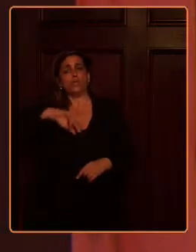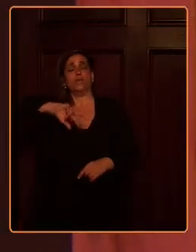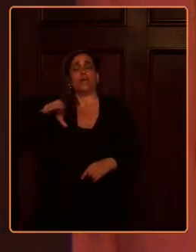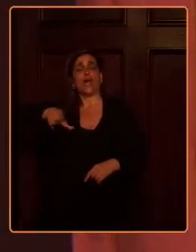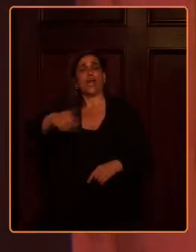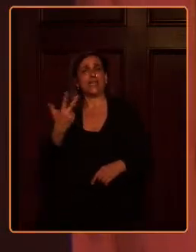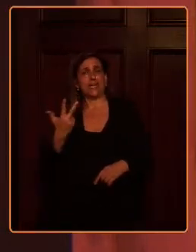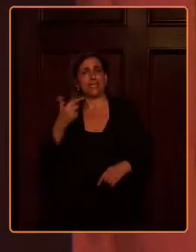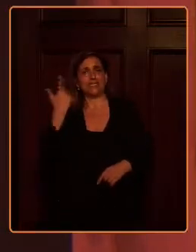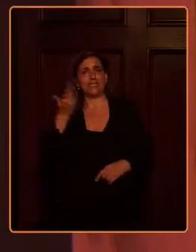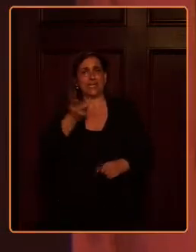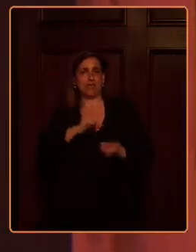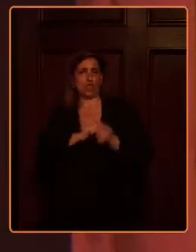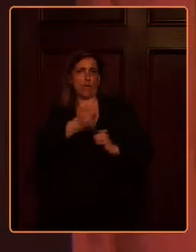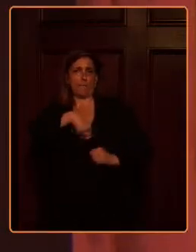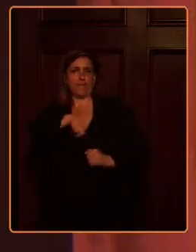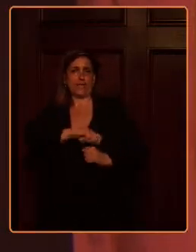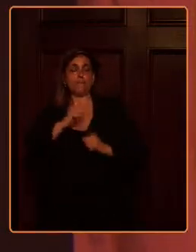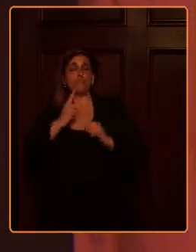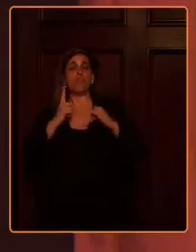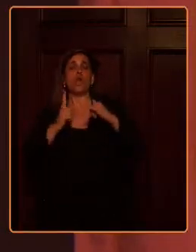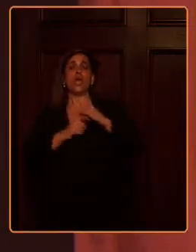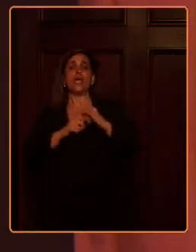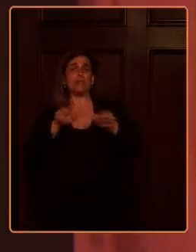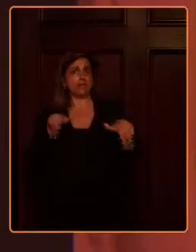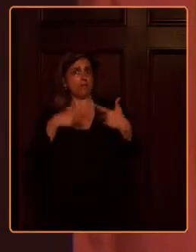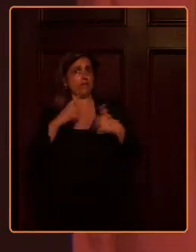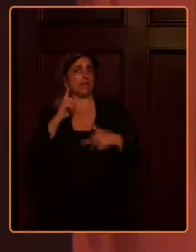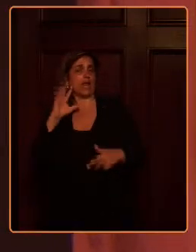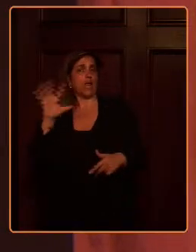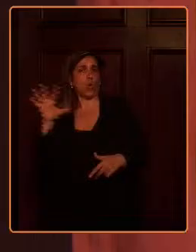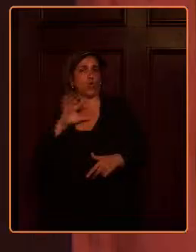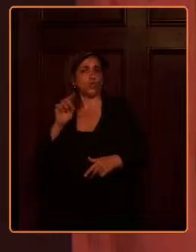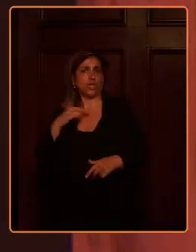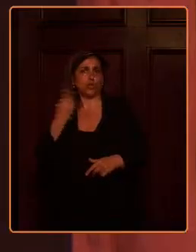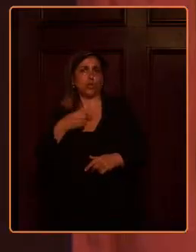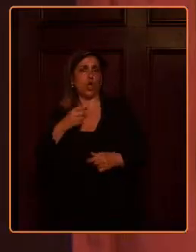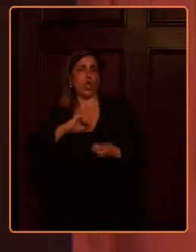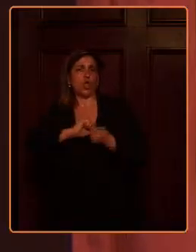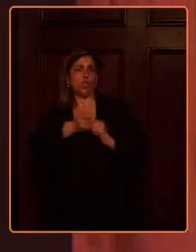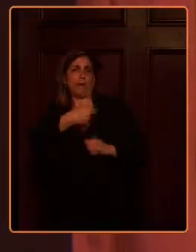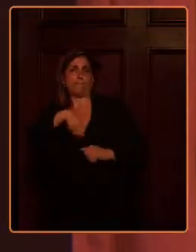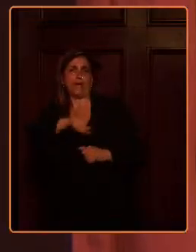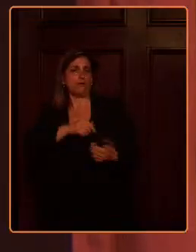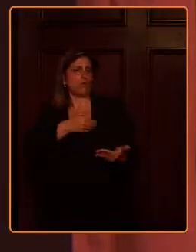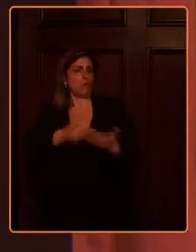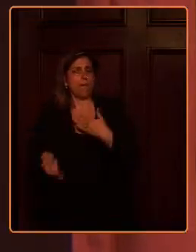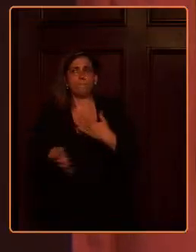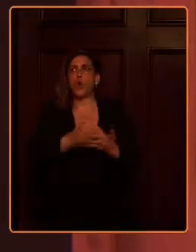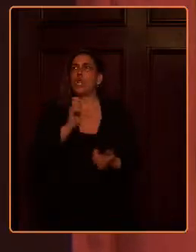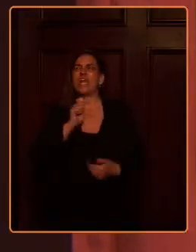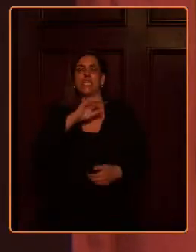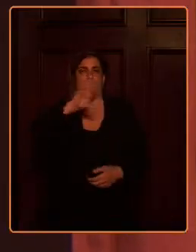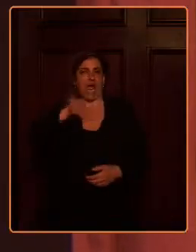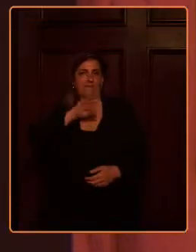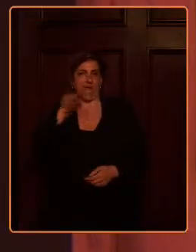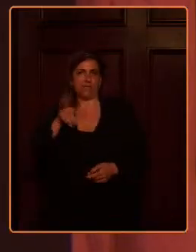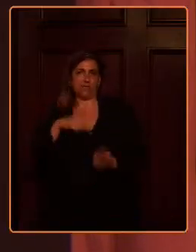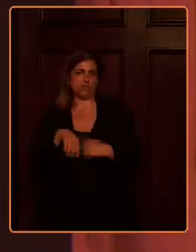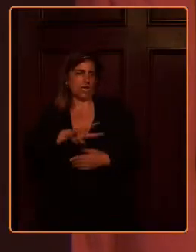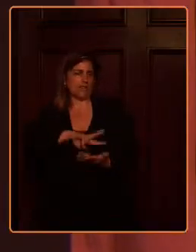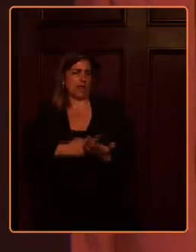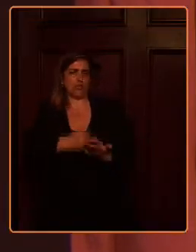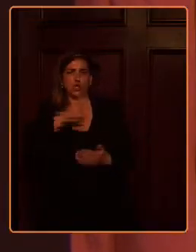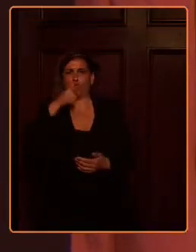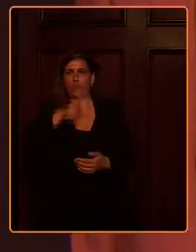ven a través de streaming, bueno, van a estar escuchando todas las ponencias en español, más allá del idioma en la cual se dé